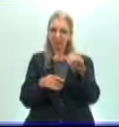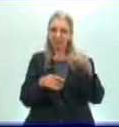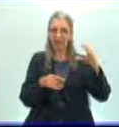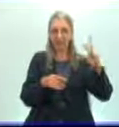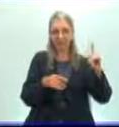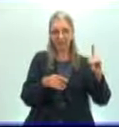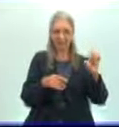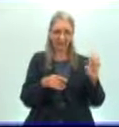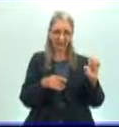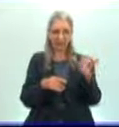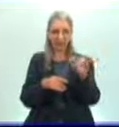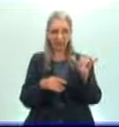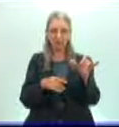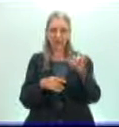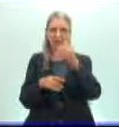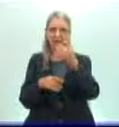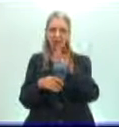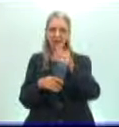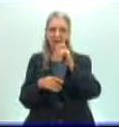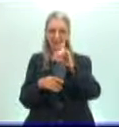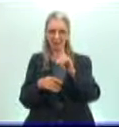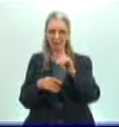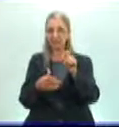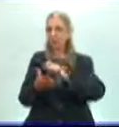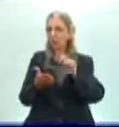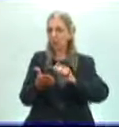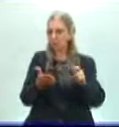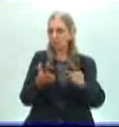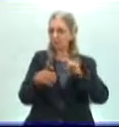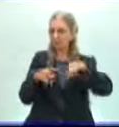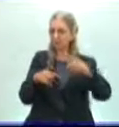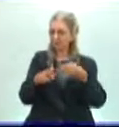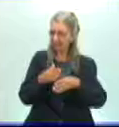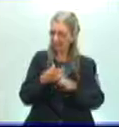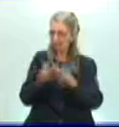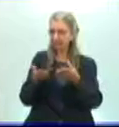estas razones. Les doy un breve tiempo para que lo copien y después continuamos.